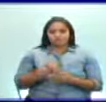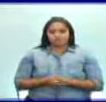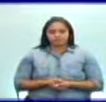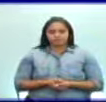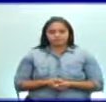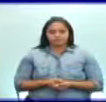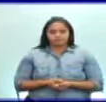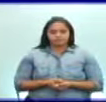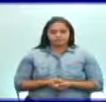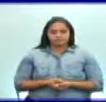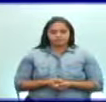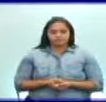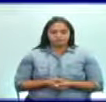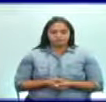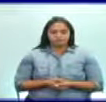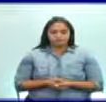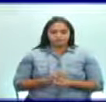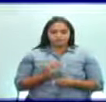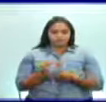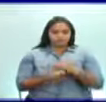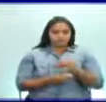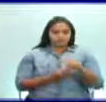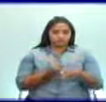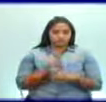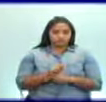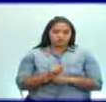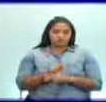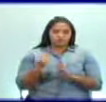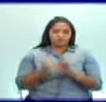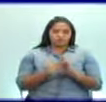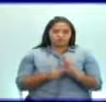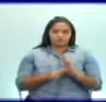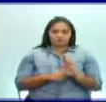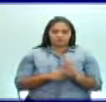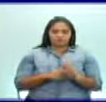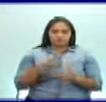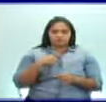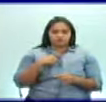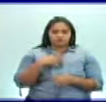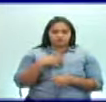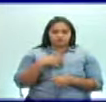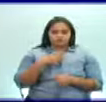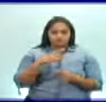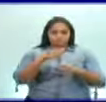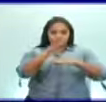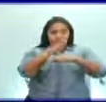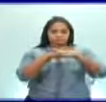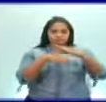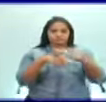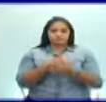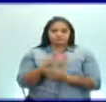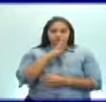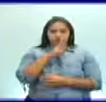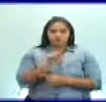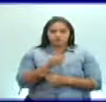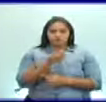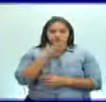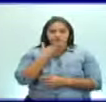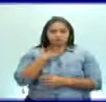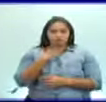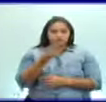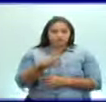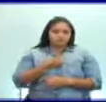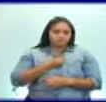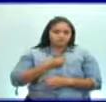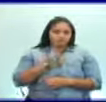lo contrario a la propiedad, o sea, darle en sentido contrario. Tenemos la gráfica, obtener propiedades. Bueno, la resolución, ¿cómo obtenemos el valor de B?